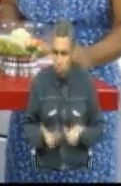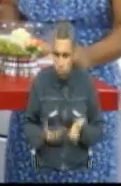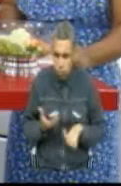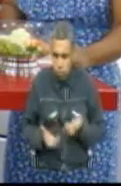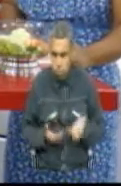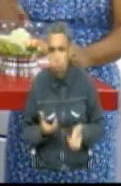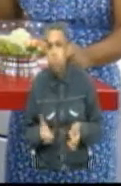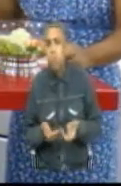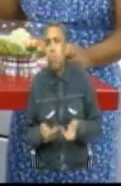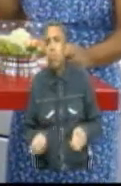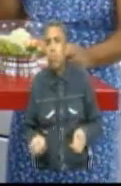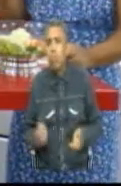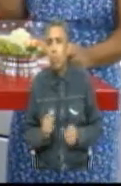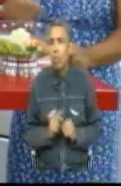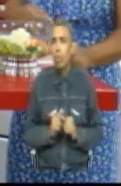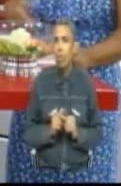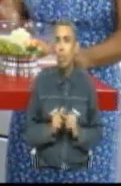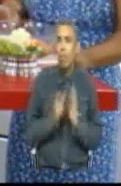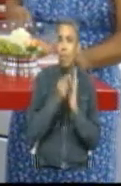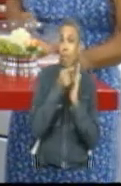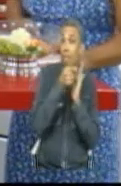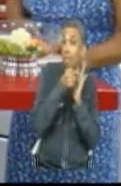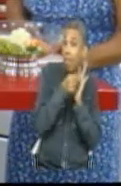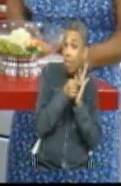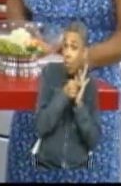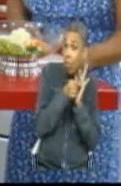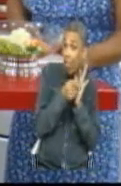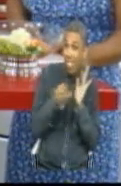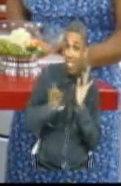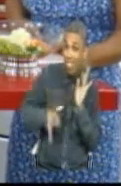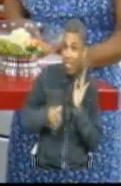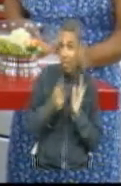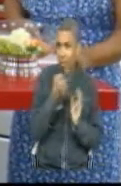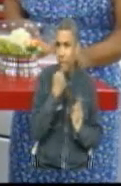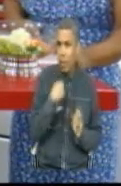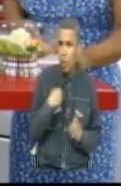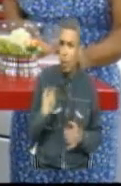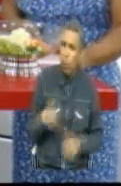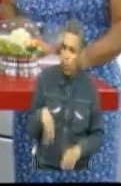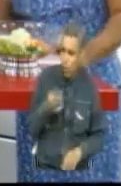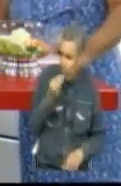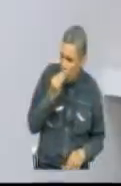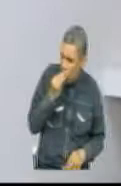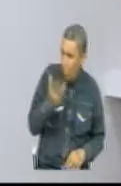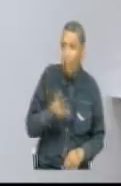no le fascina de desmayo cerca y siempre invito a alguien a comer